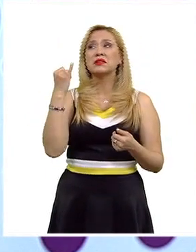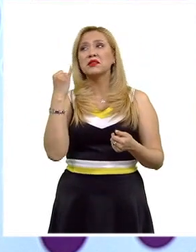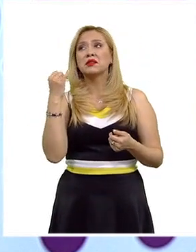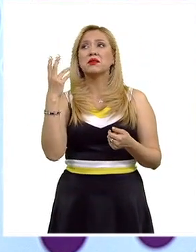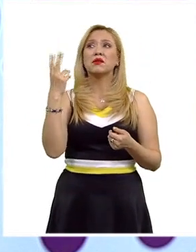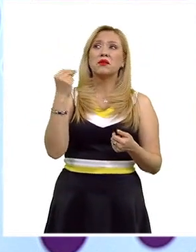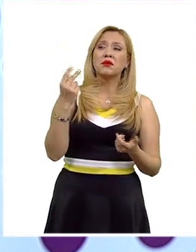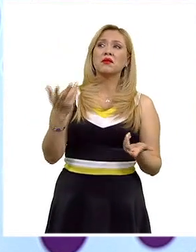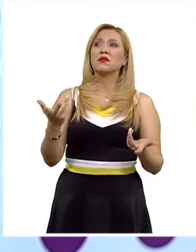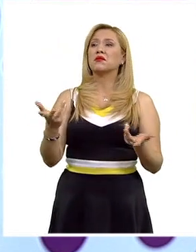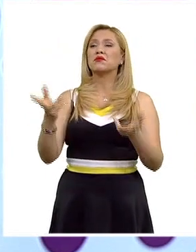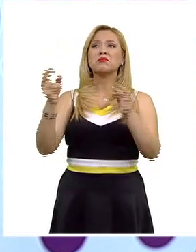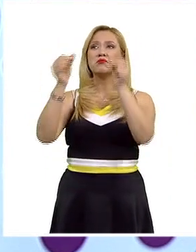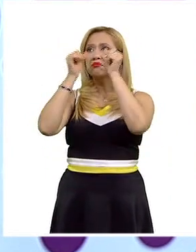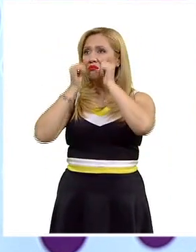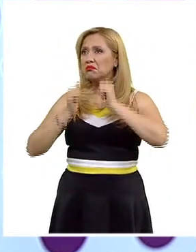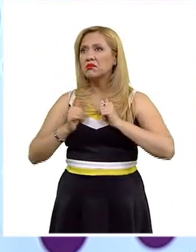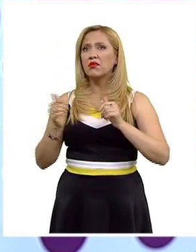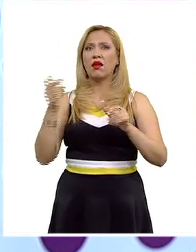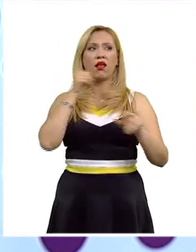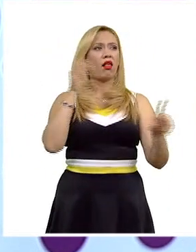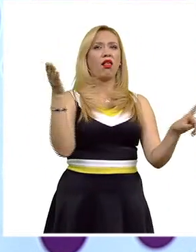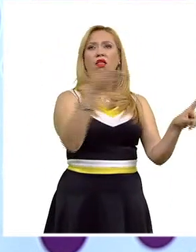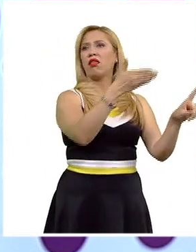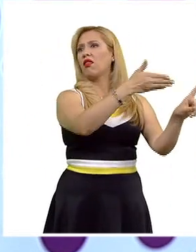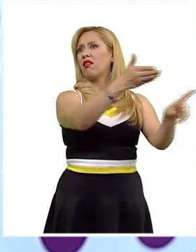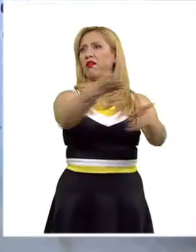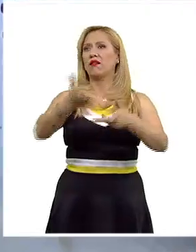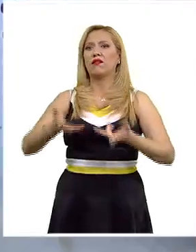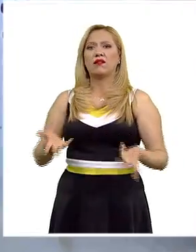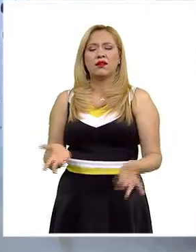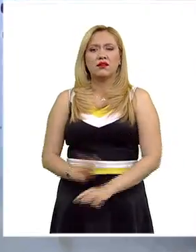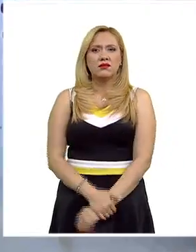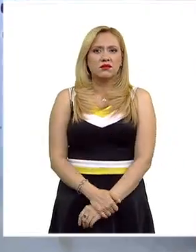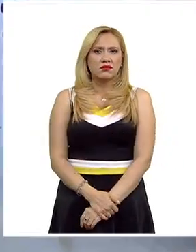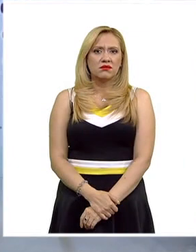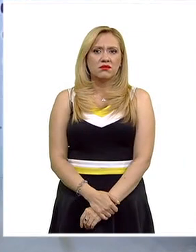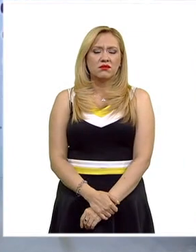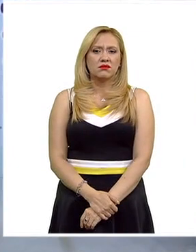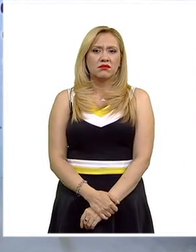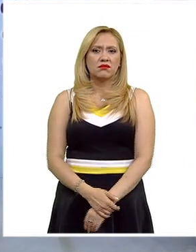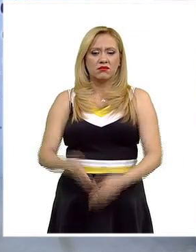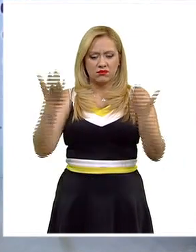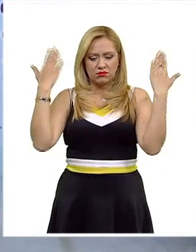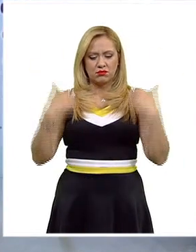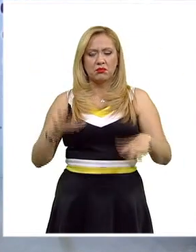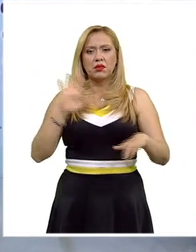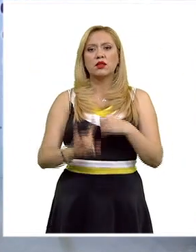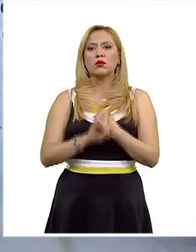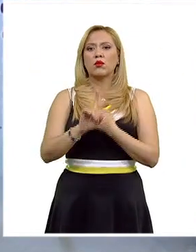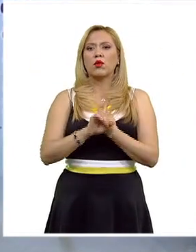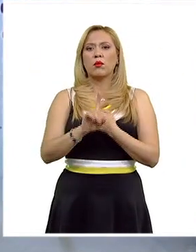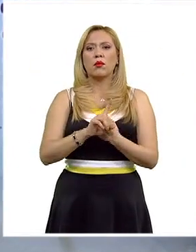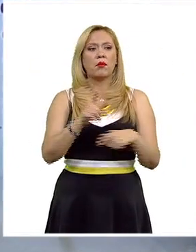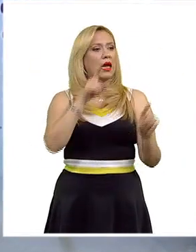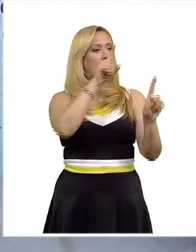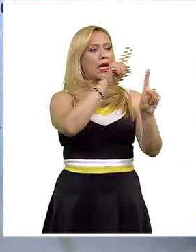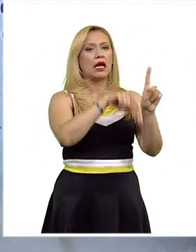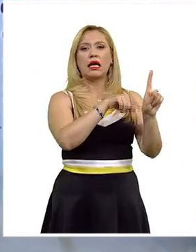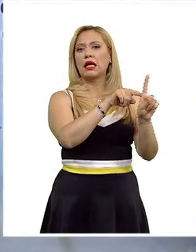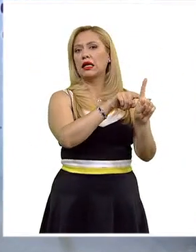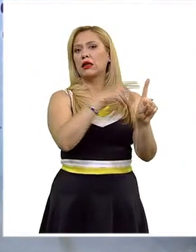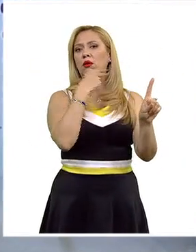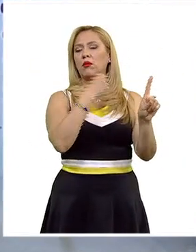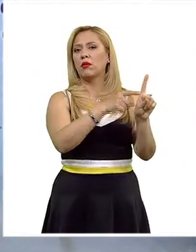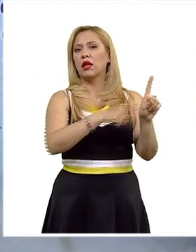como persona que vivió esa experiencia. No te pone a salvo. Que además individualiza el problema. Parece que solo es Chuchito el que pasó,